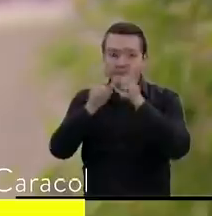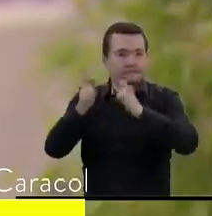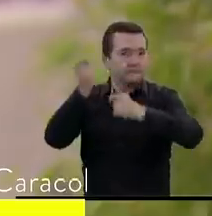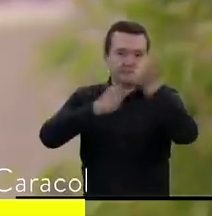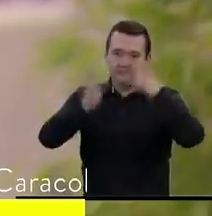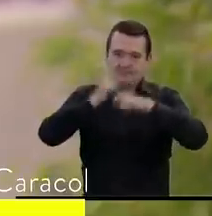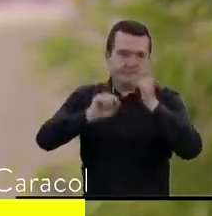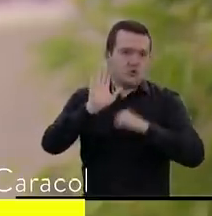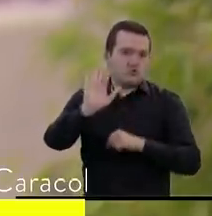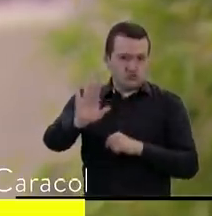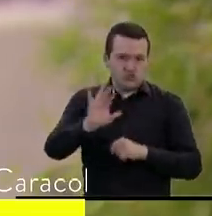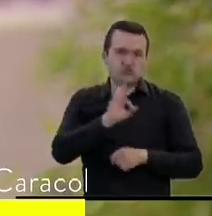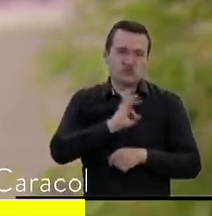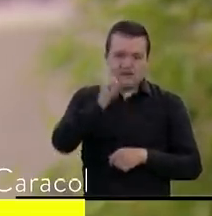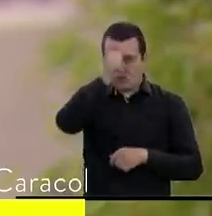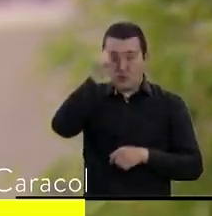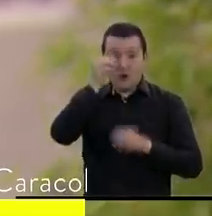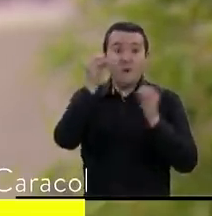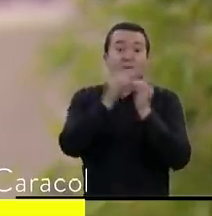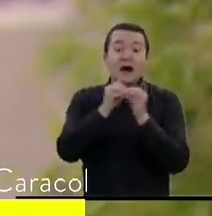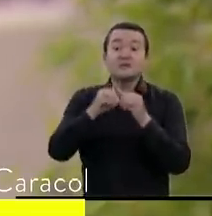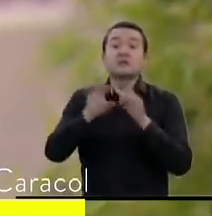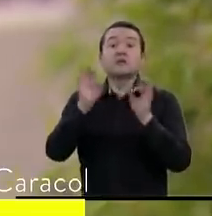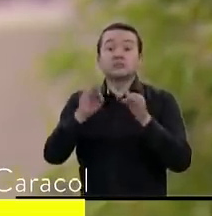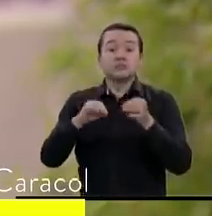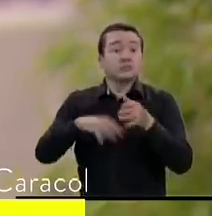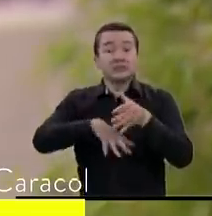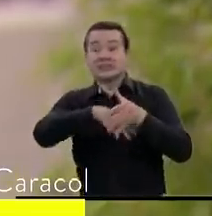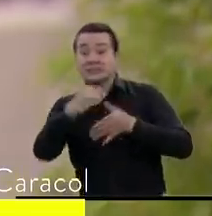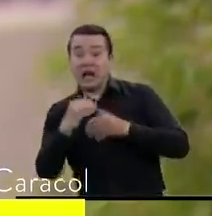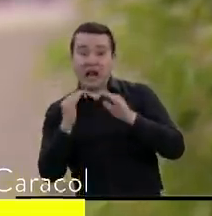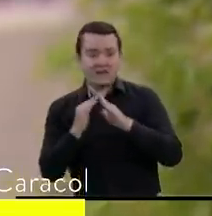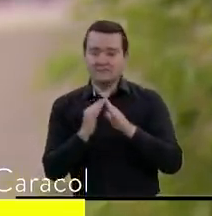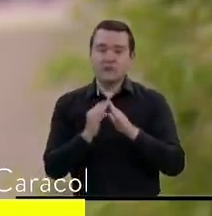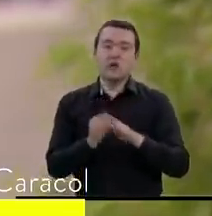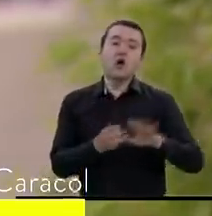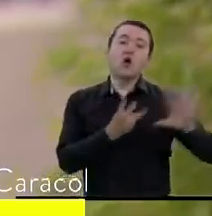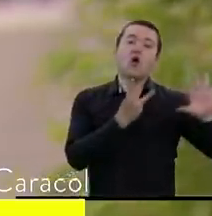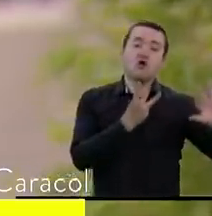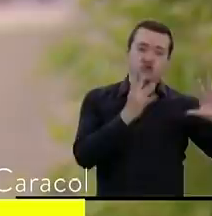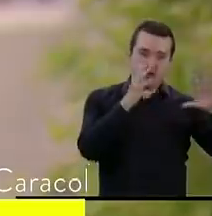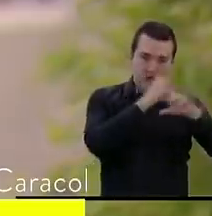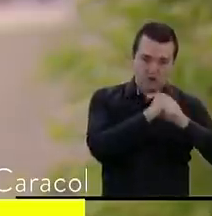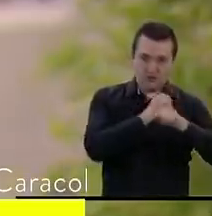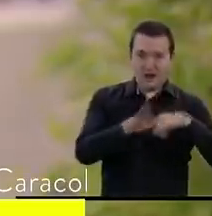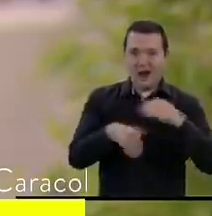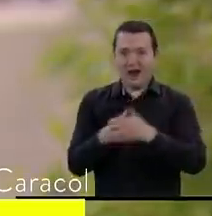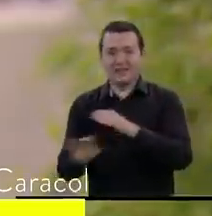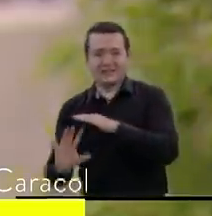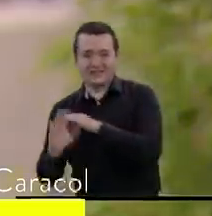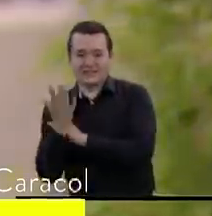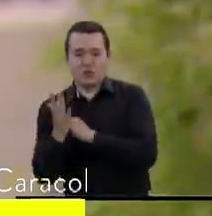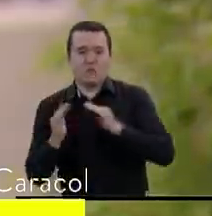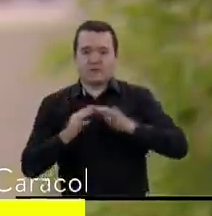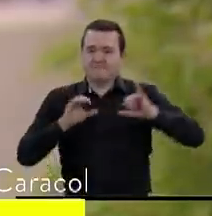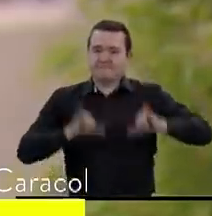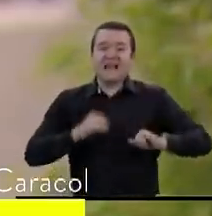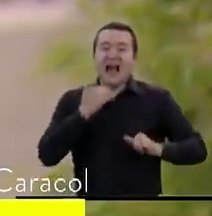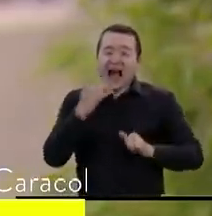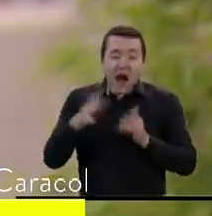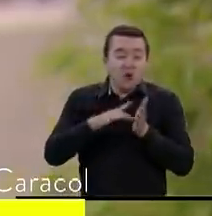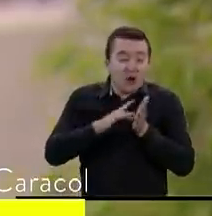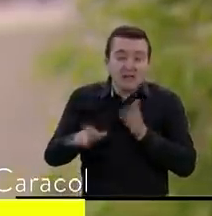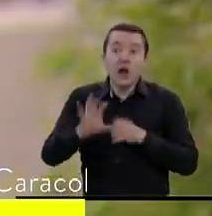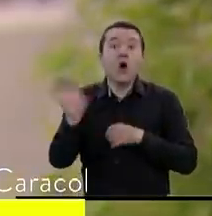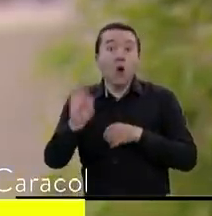movilidad entre las 8 de la noche y las 5 de la mañana. Solamente va a poder salir por casos de extrema urgencia o si usted trabaja en